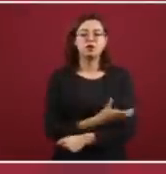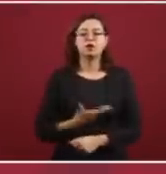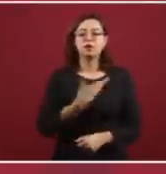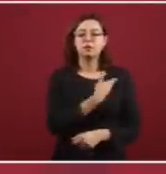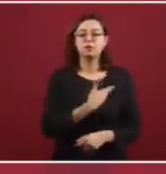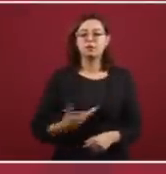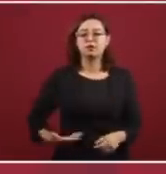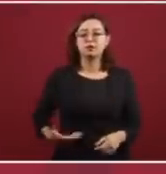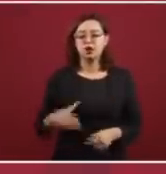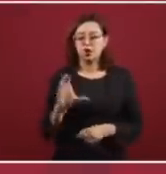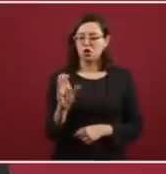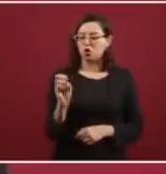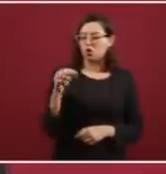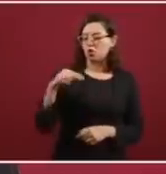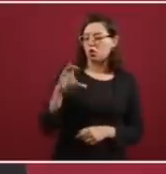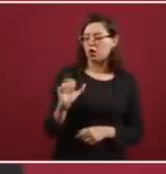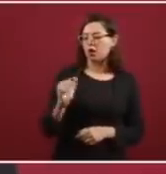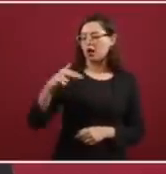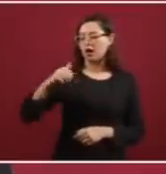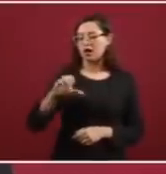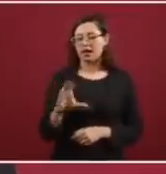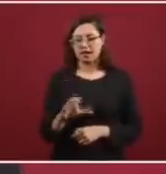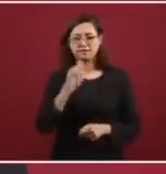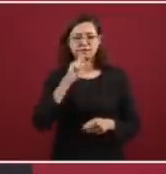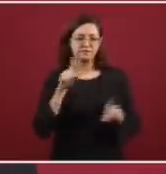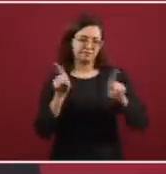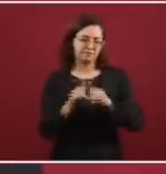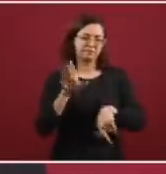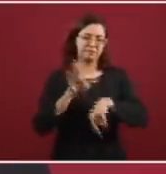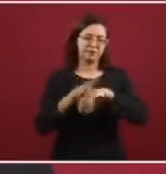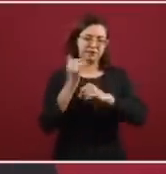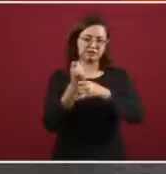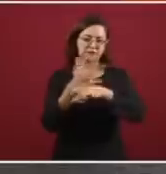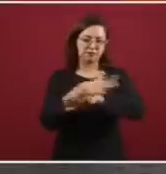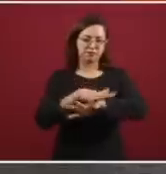presidente de la Concanaco también a informar.